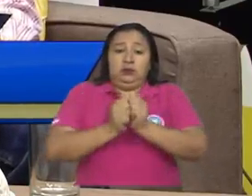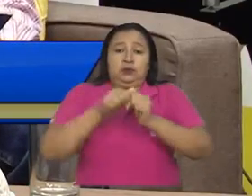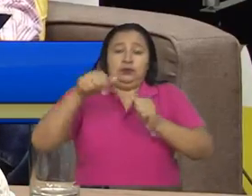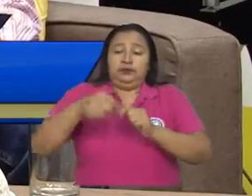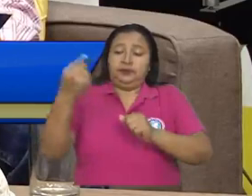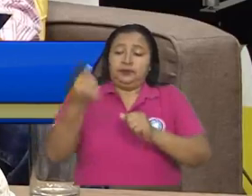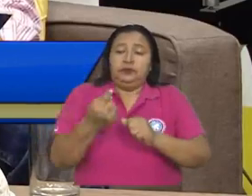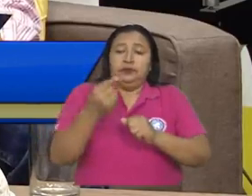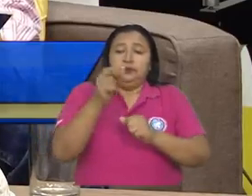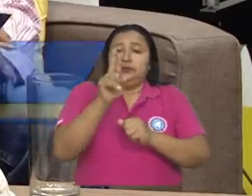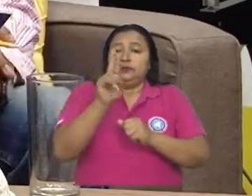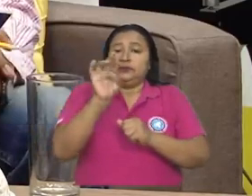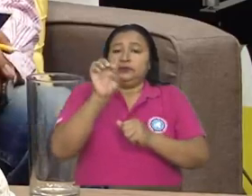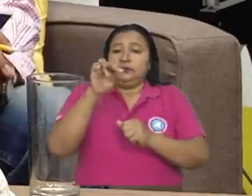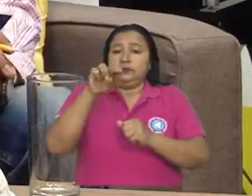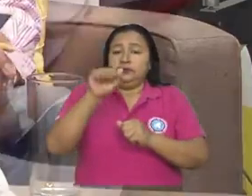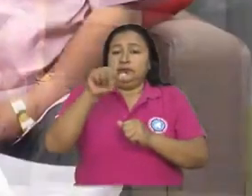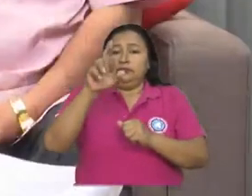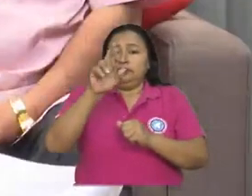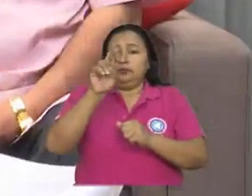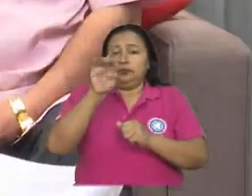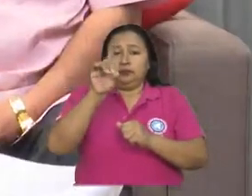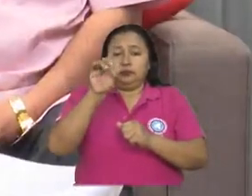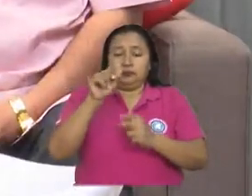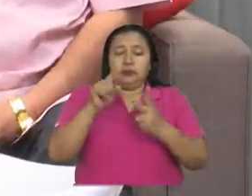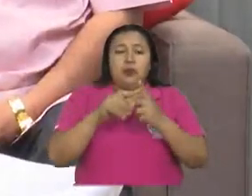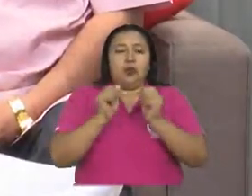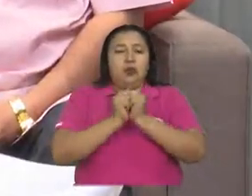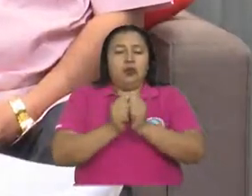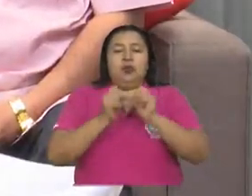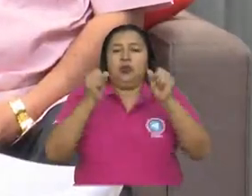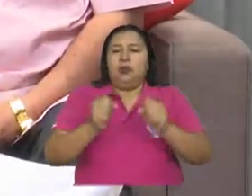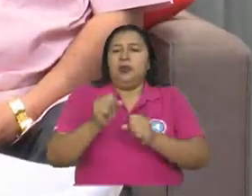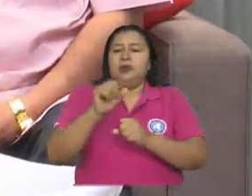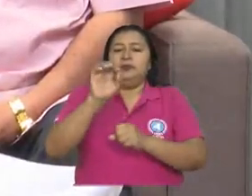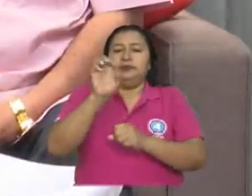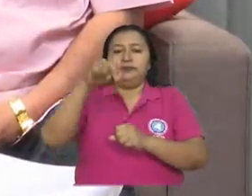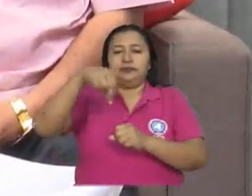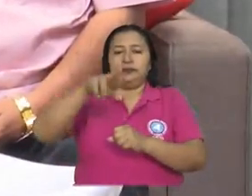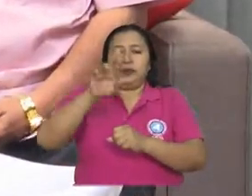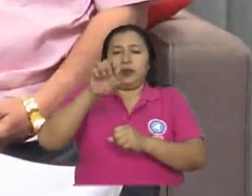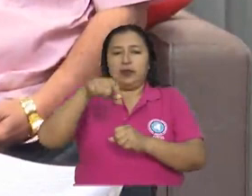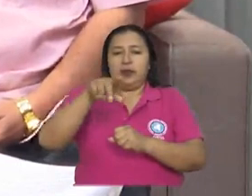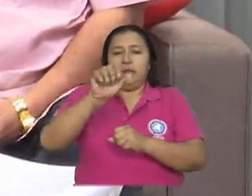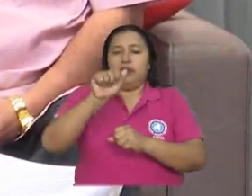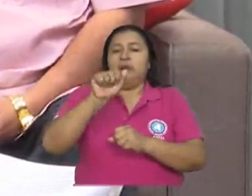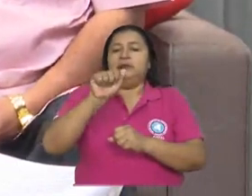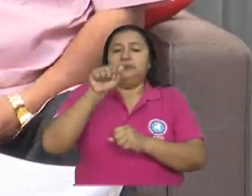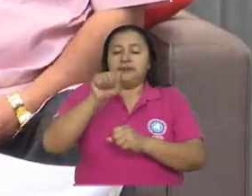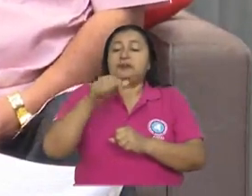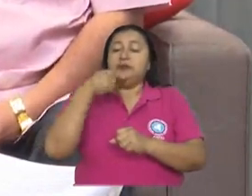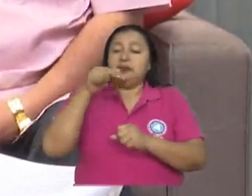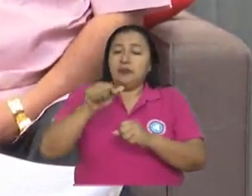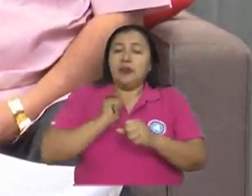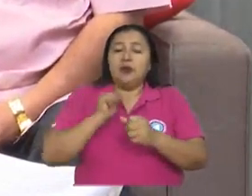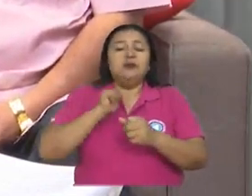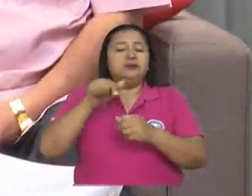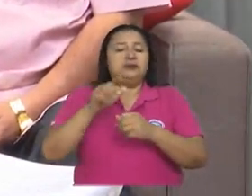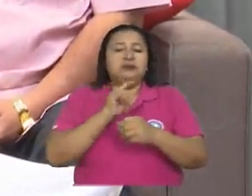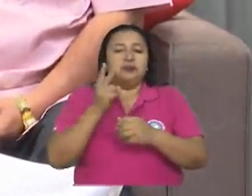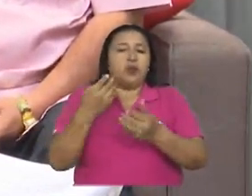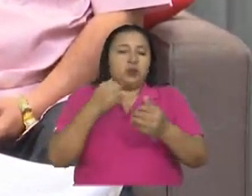Reina Rueda, alcaldesa de Managua, y junto a ella el compañero Enrique Armas, vicealcalde de Managua. Pues antes de irnos a la pausa,